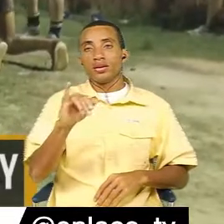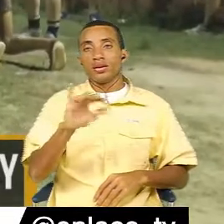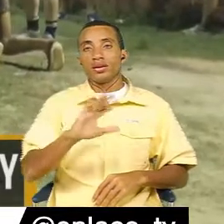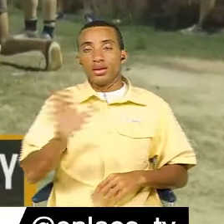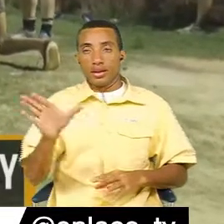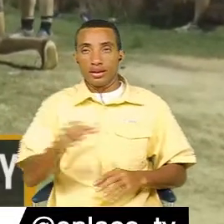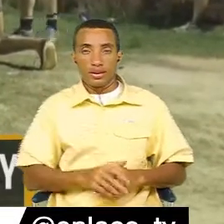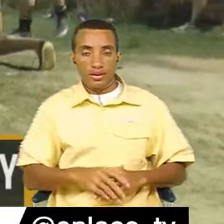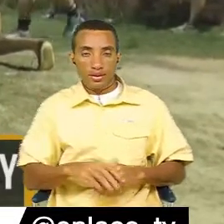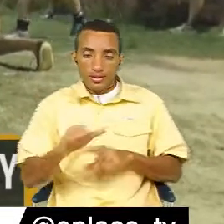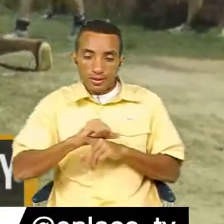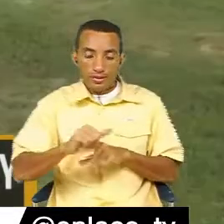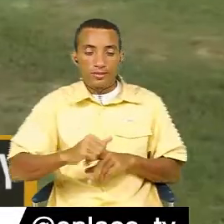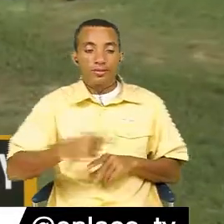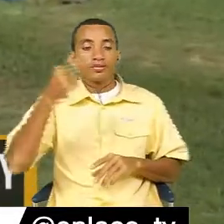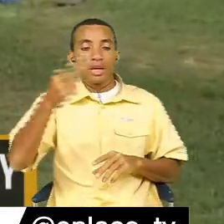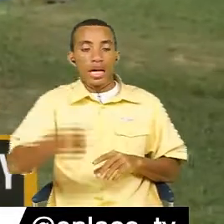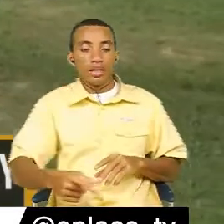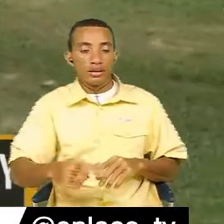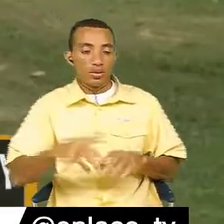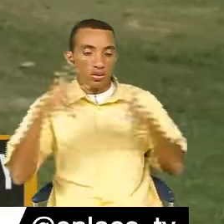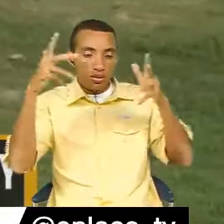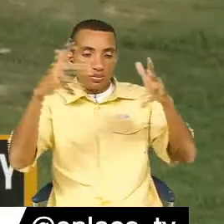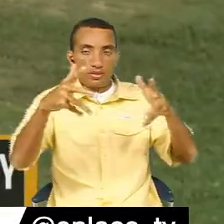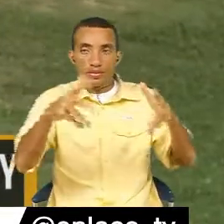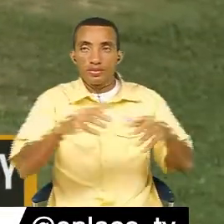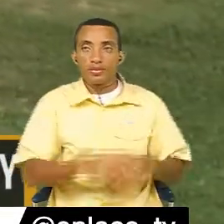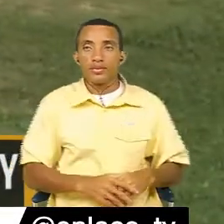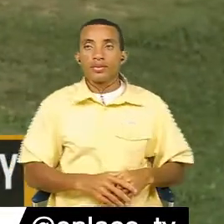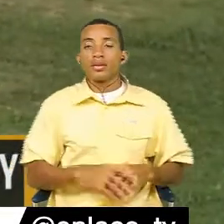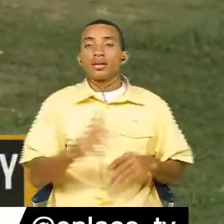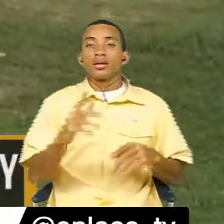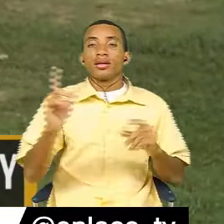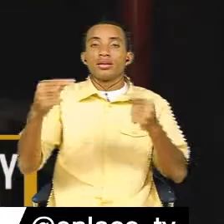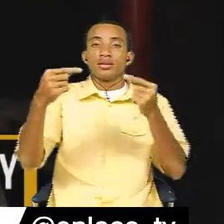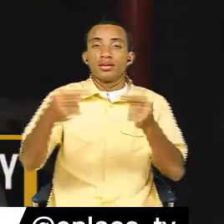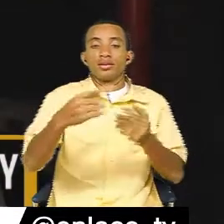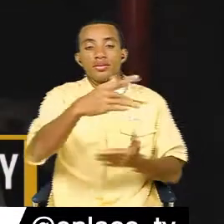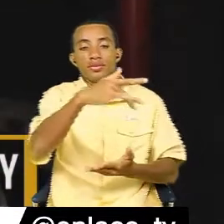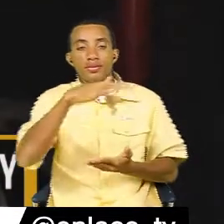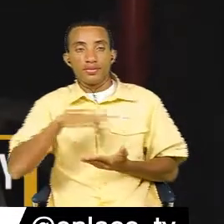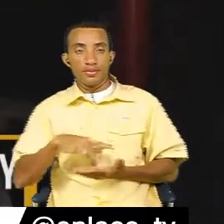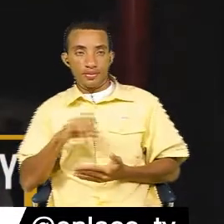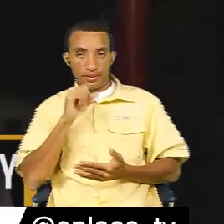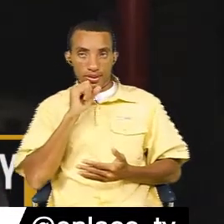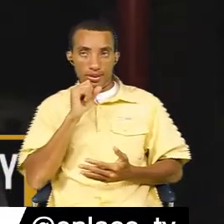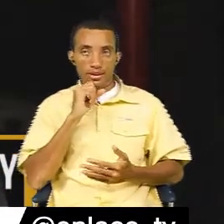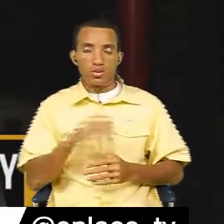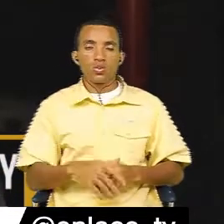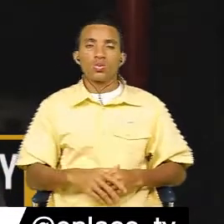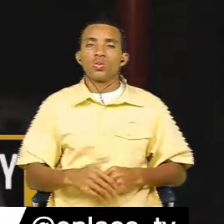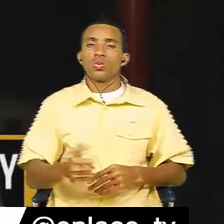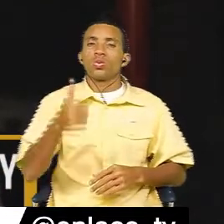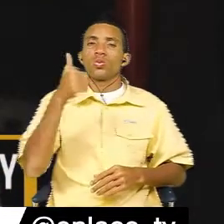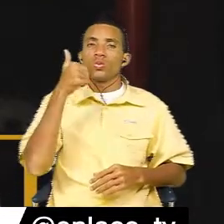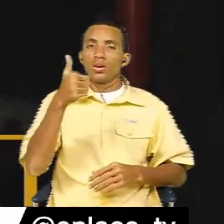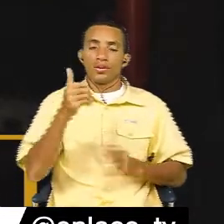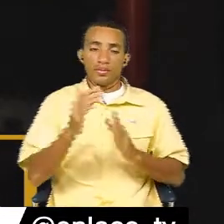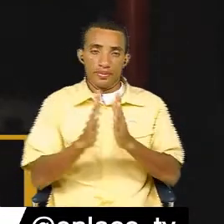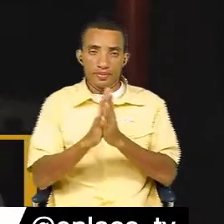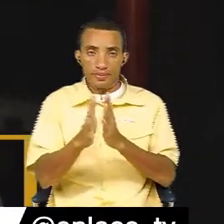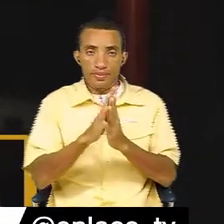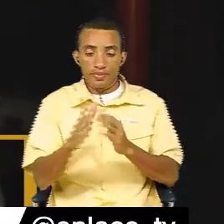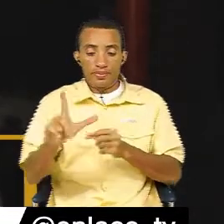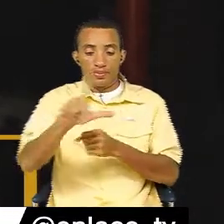Club, nos entregó detalles del torneo que se traslada a Barranca Bermeja en los próximos meses. Bueno, es una gran noticia. Logramos desde la